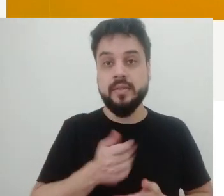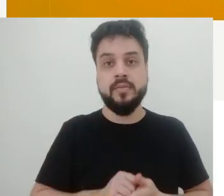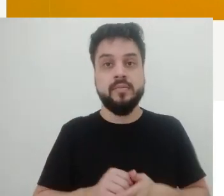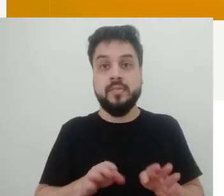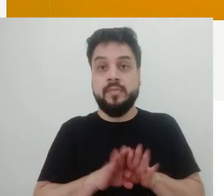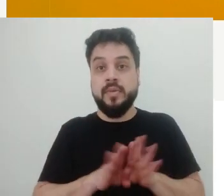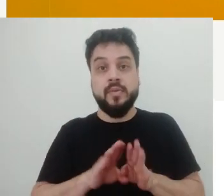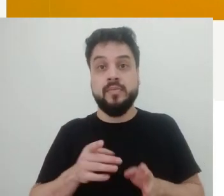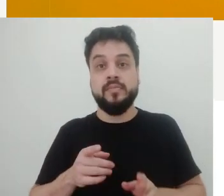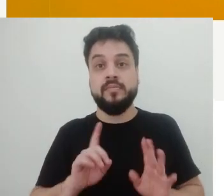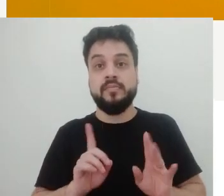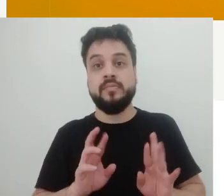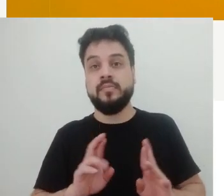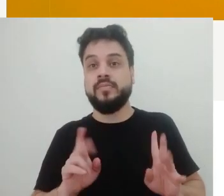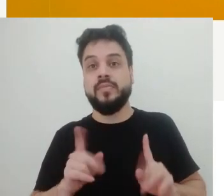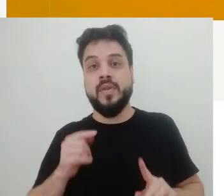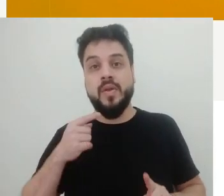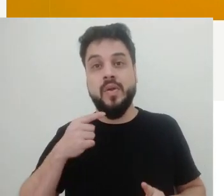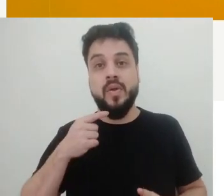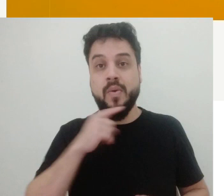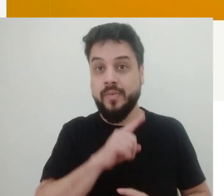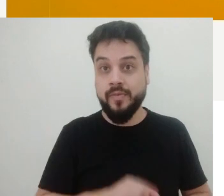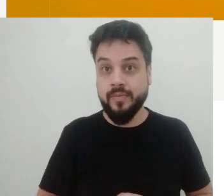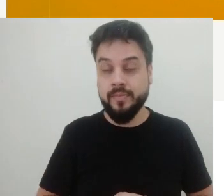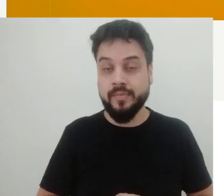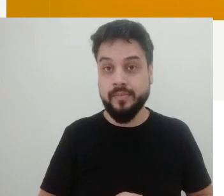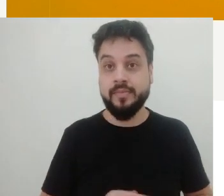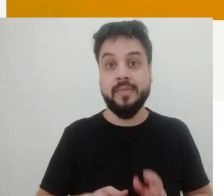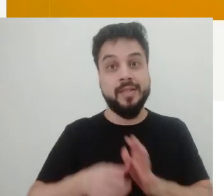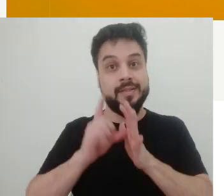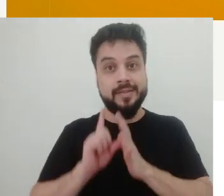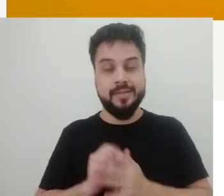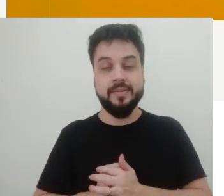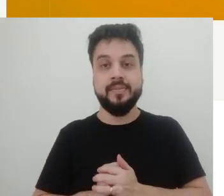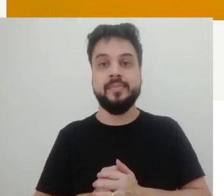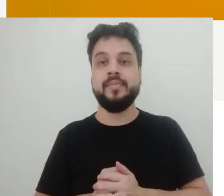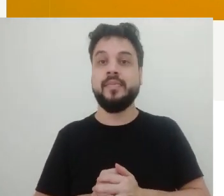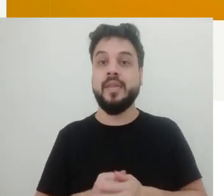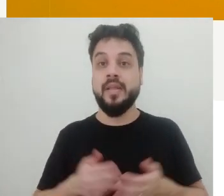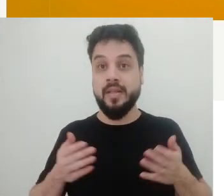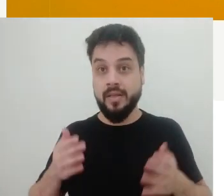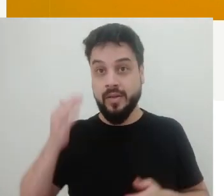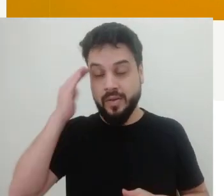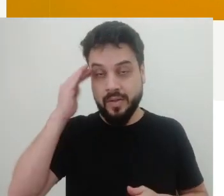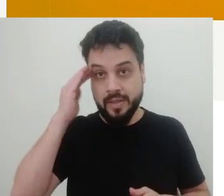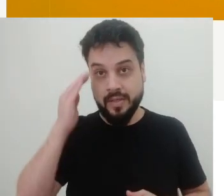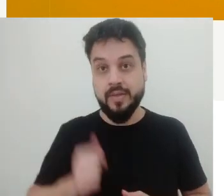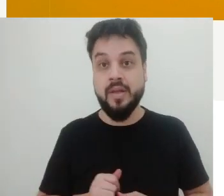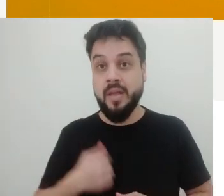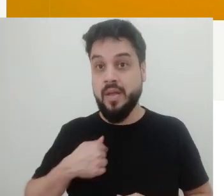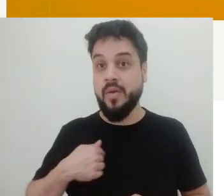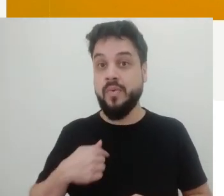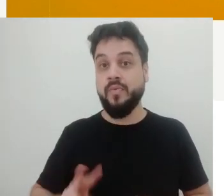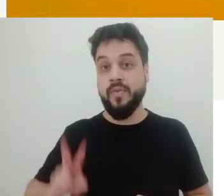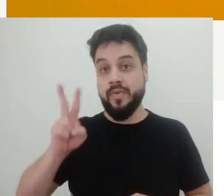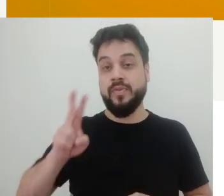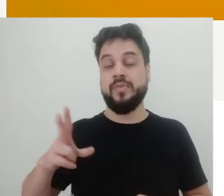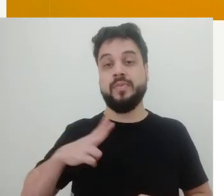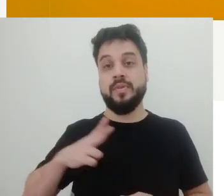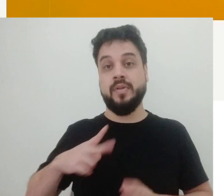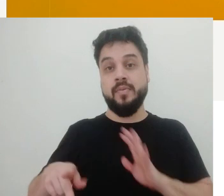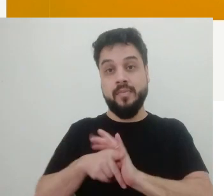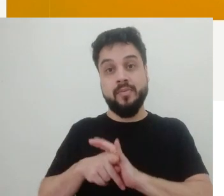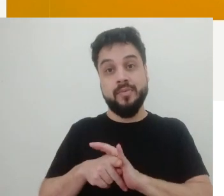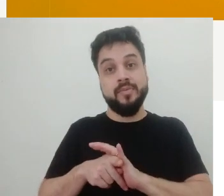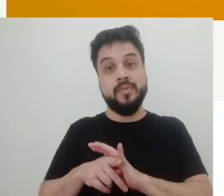disciplinar porque me enseñó cosas, me ayudó a entender cosas que a otras personas que yo he conocido